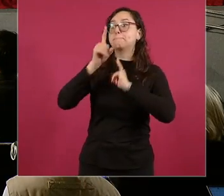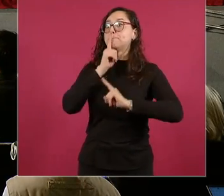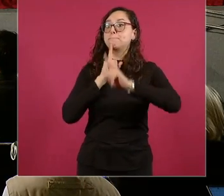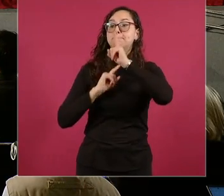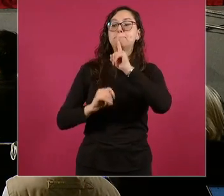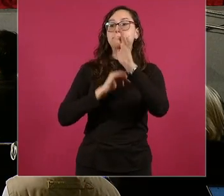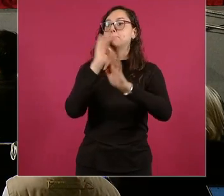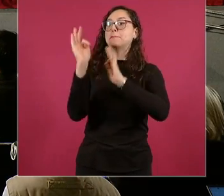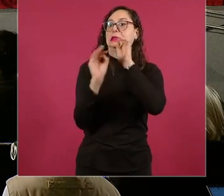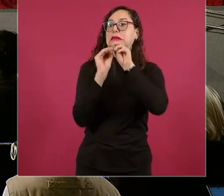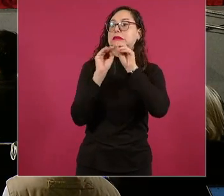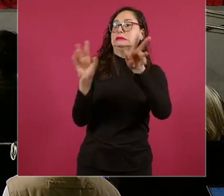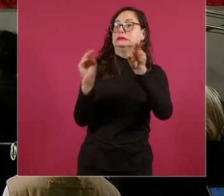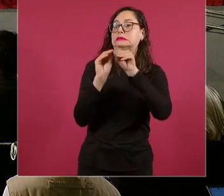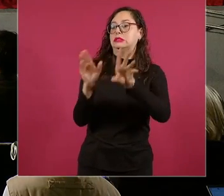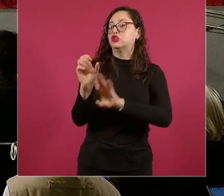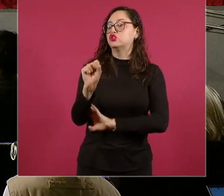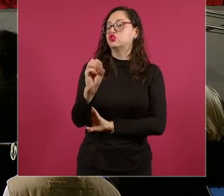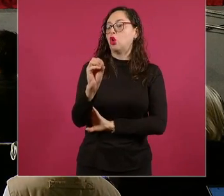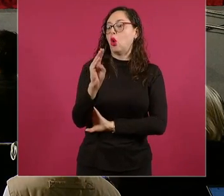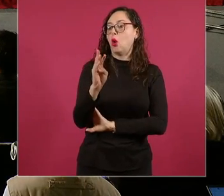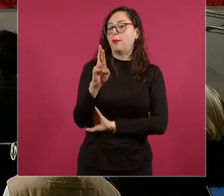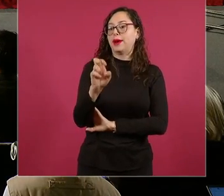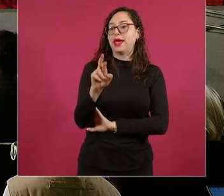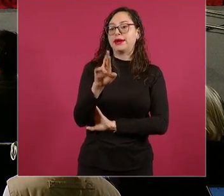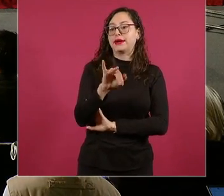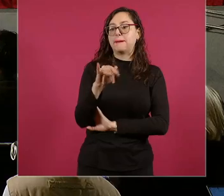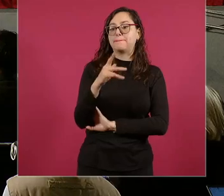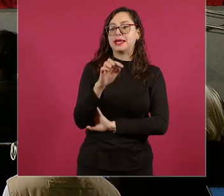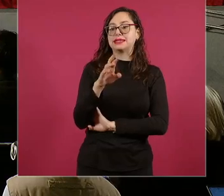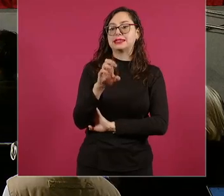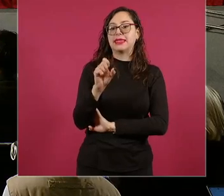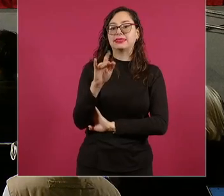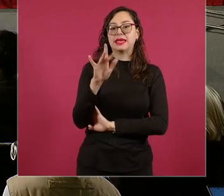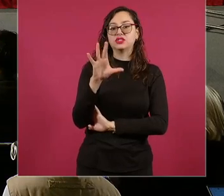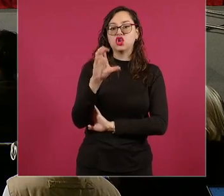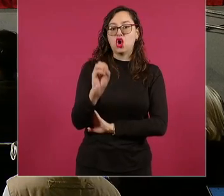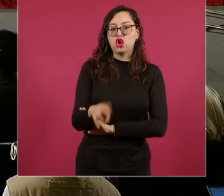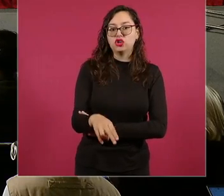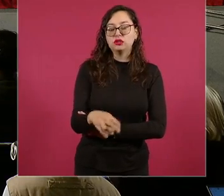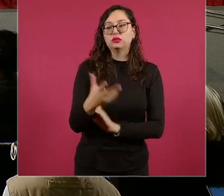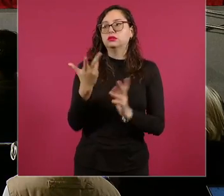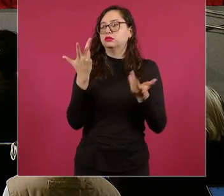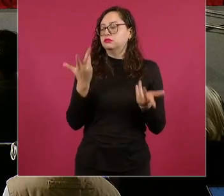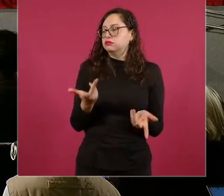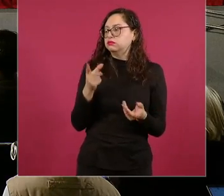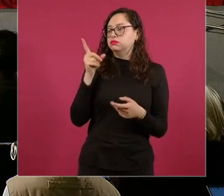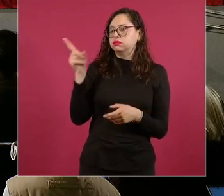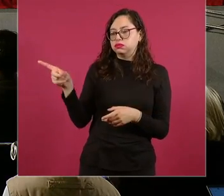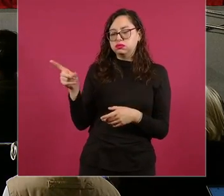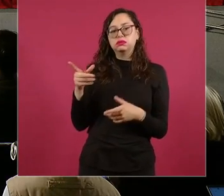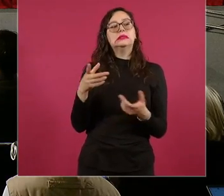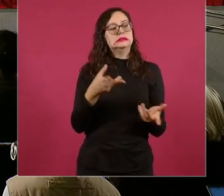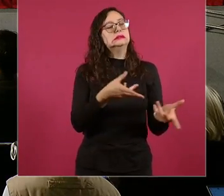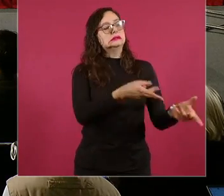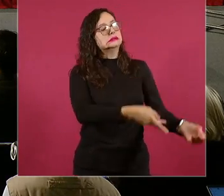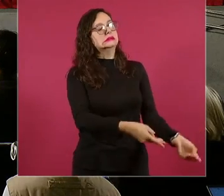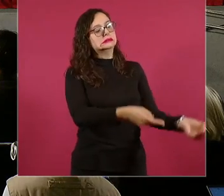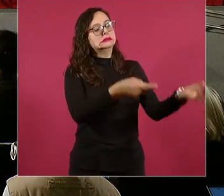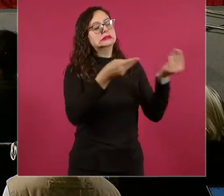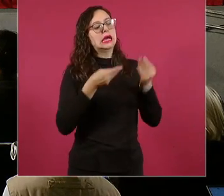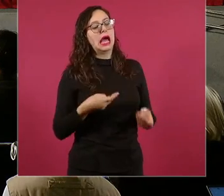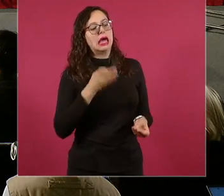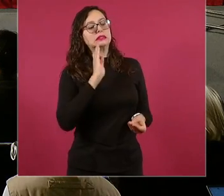Electoral determinar. Aquí la ministra Piña decide darle entrada a